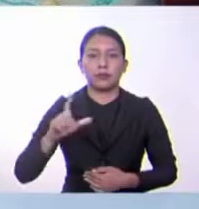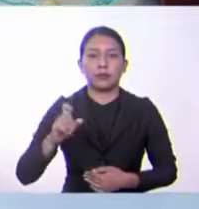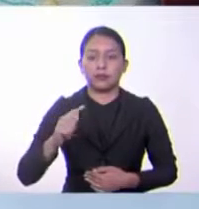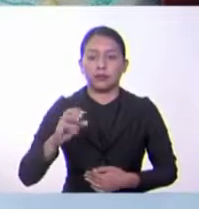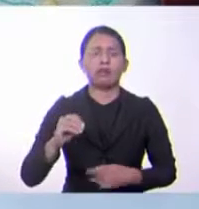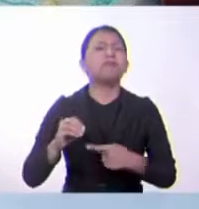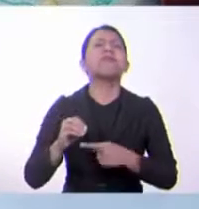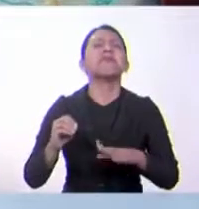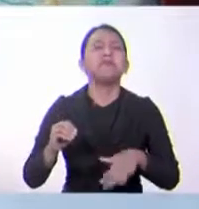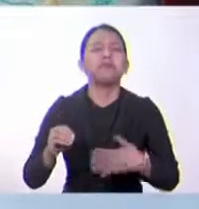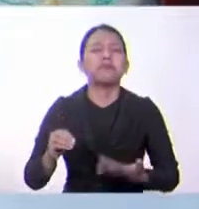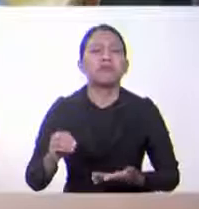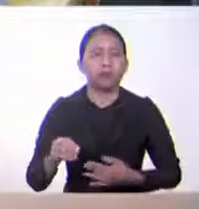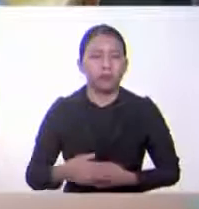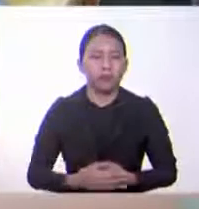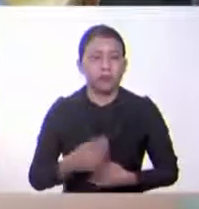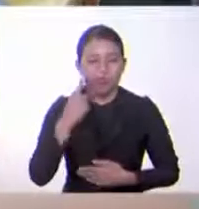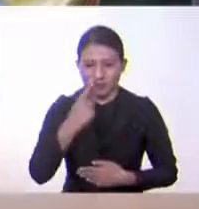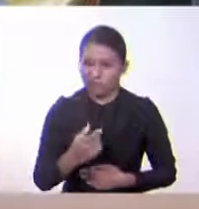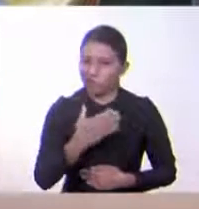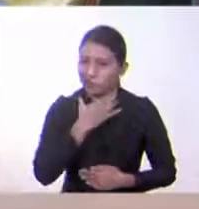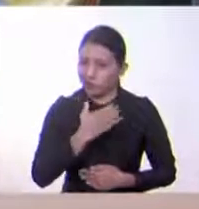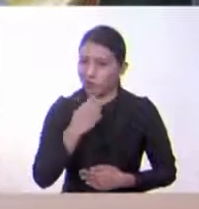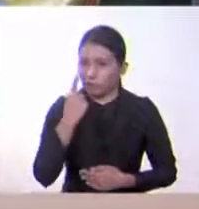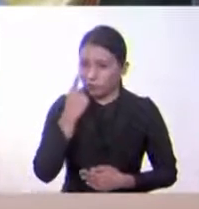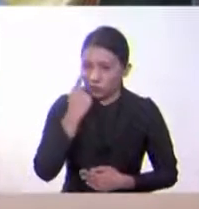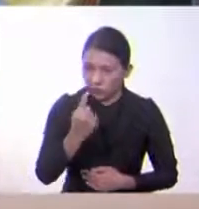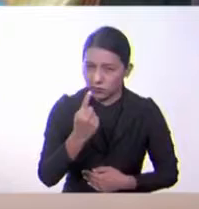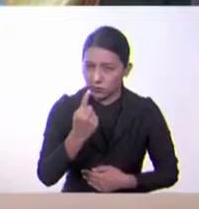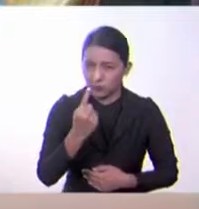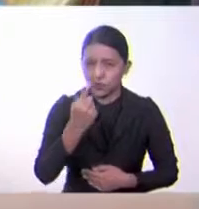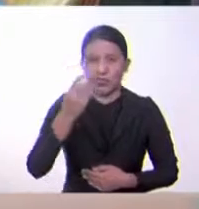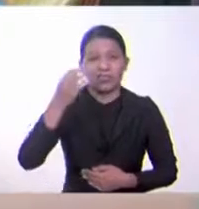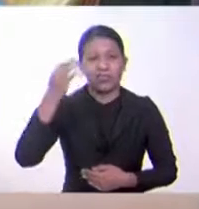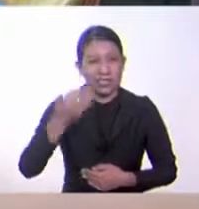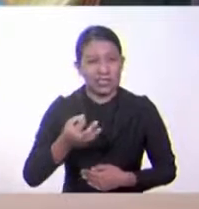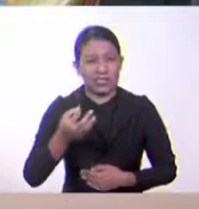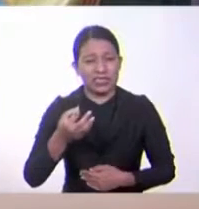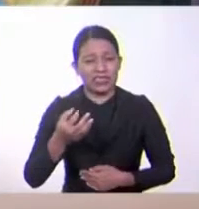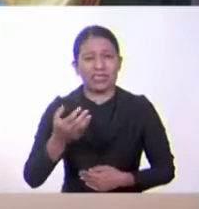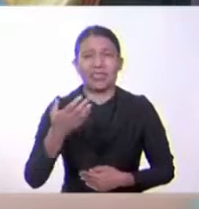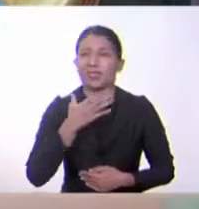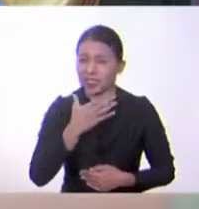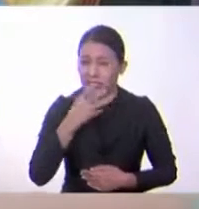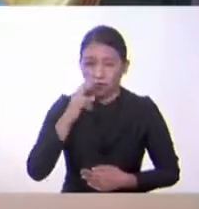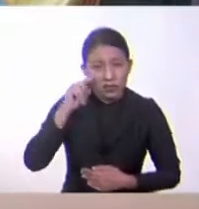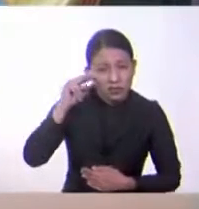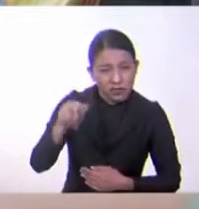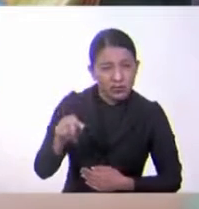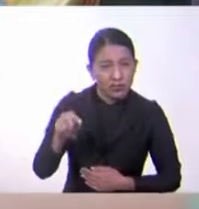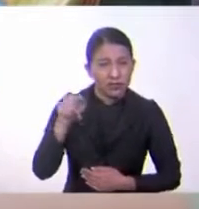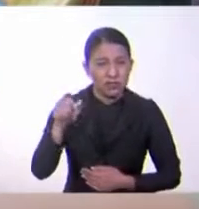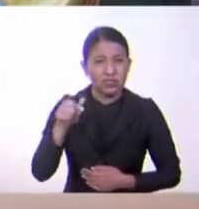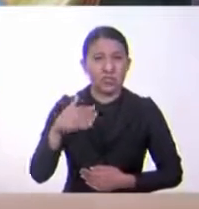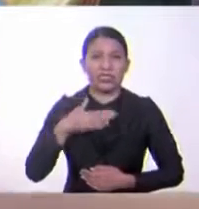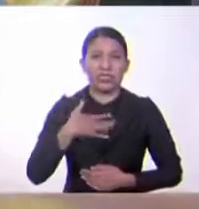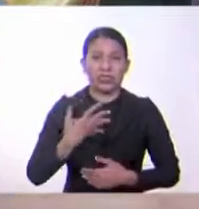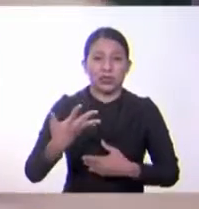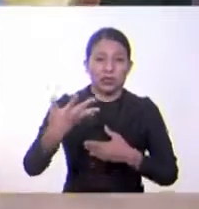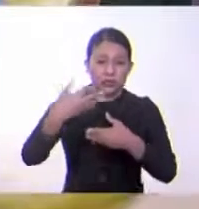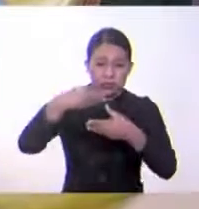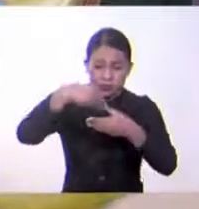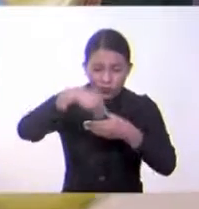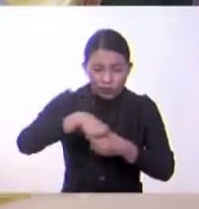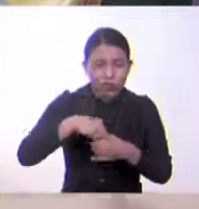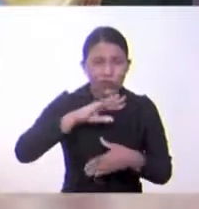estructura que es bastante difícil de ver, en realidad se debe de teñir y que cubre por dentro todo